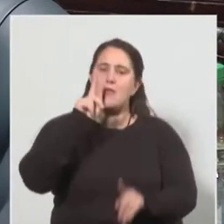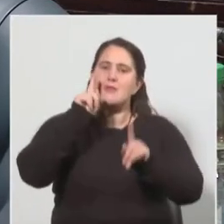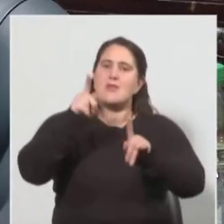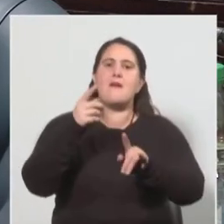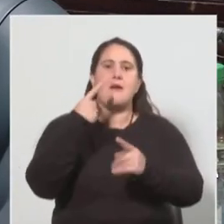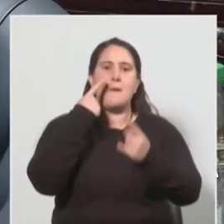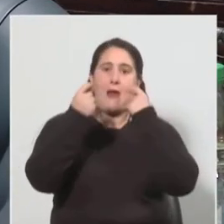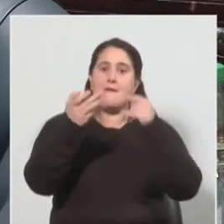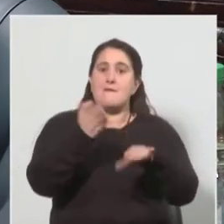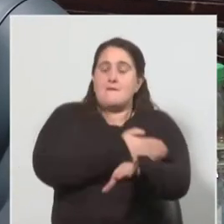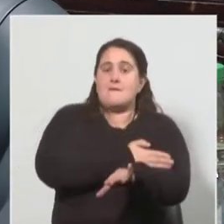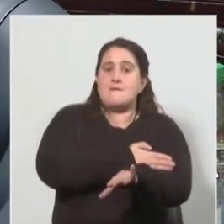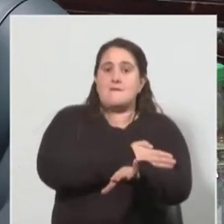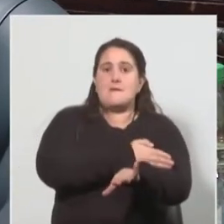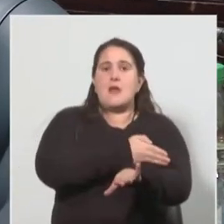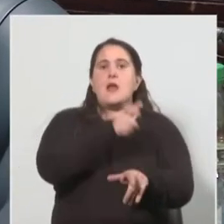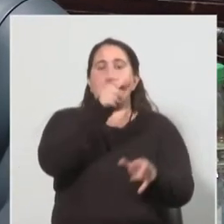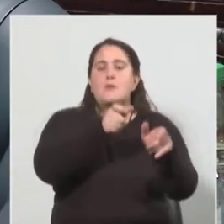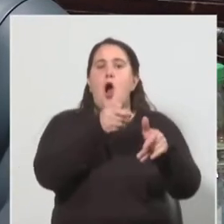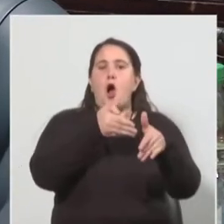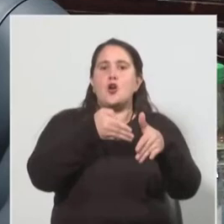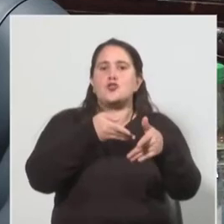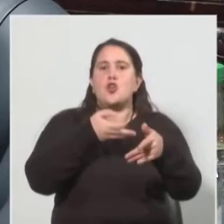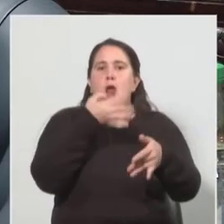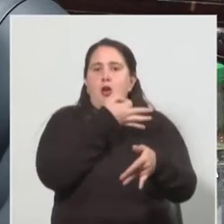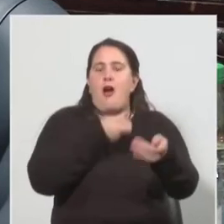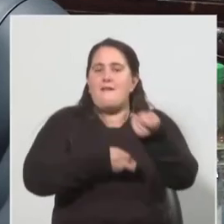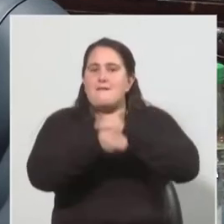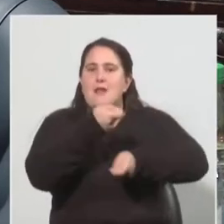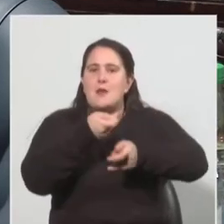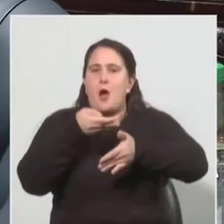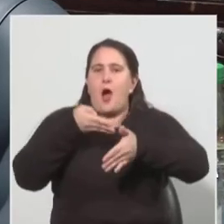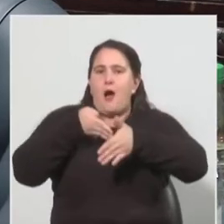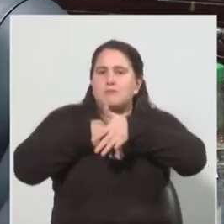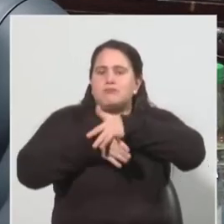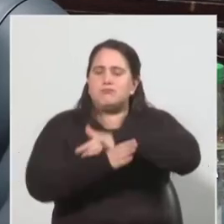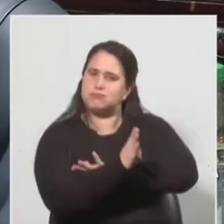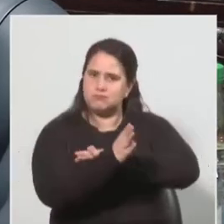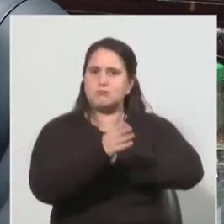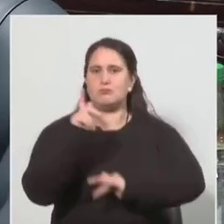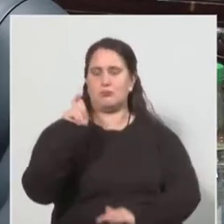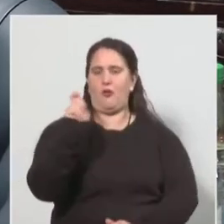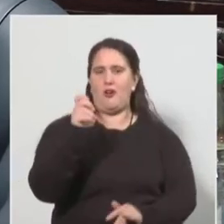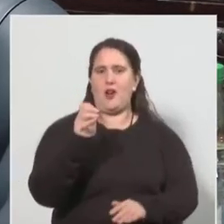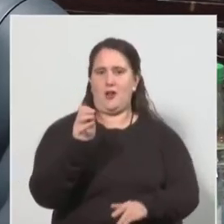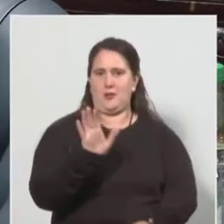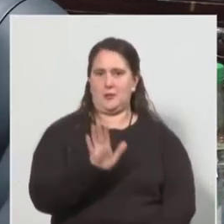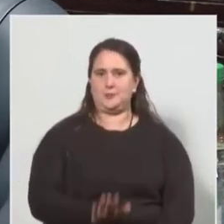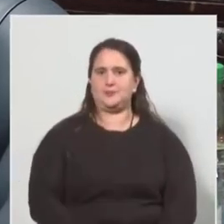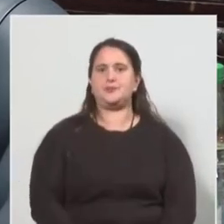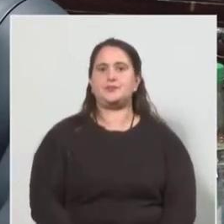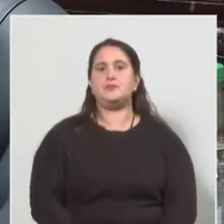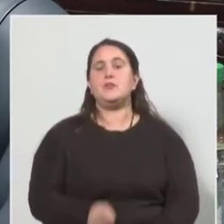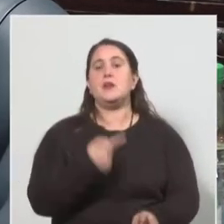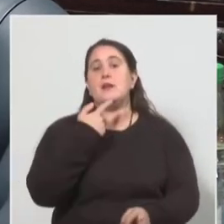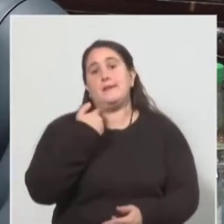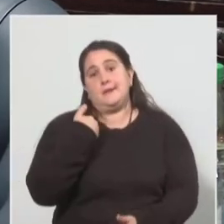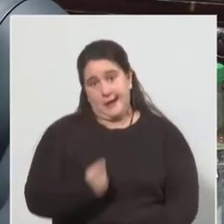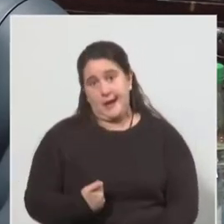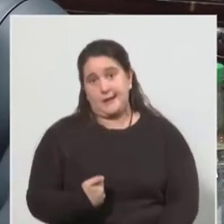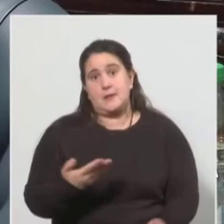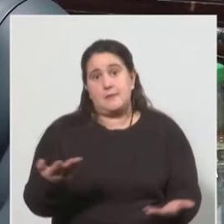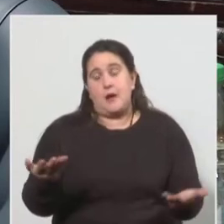prevenir que el narco penetre en las estructuras del poder público, como